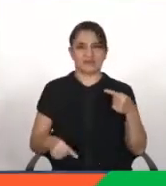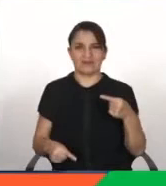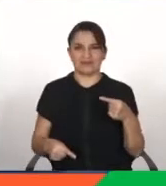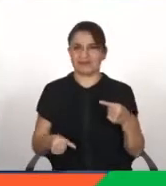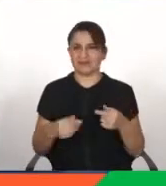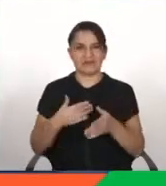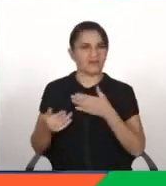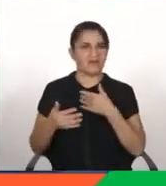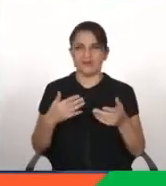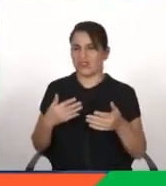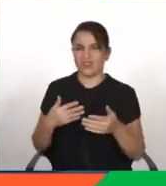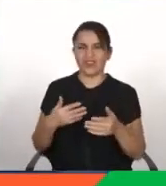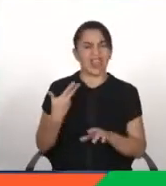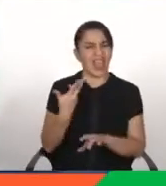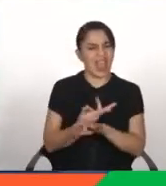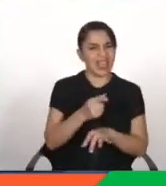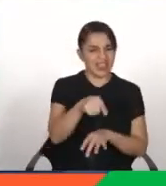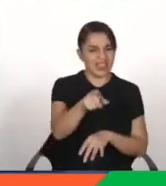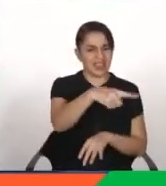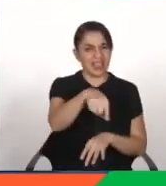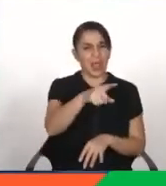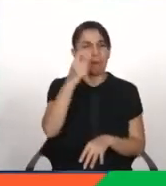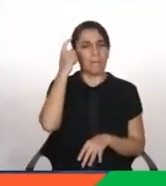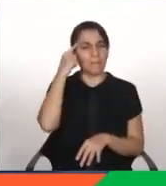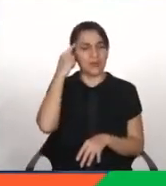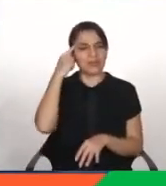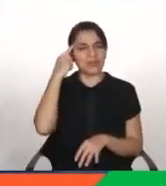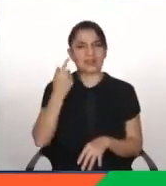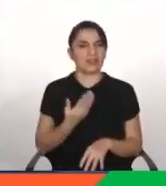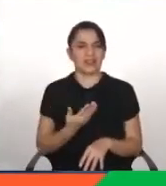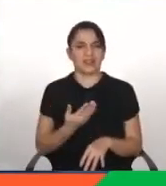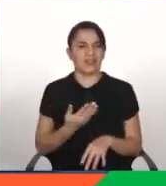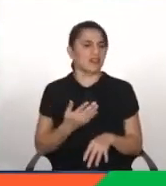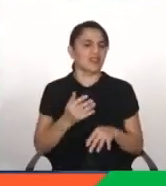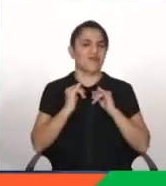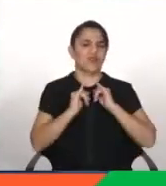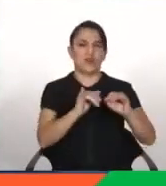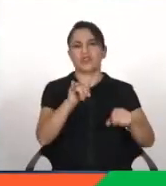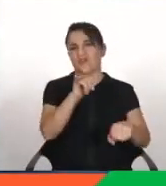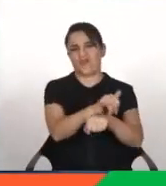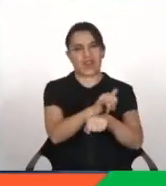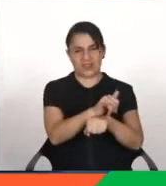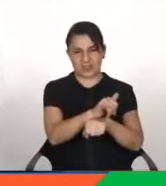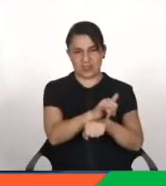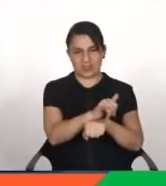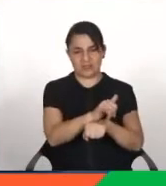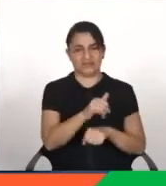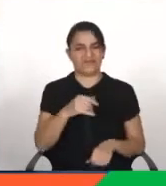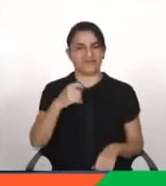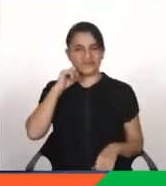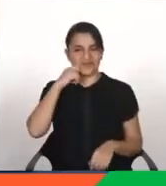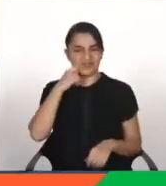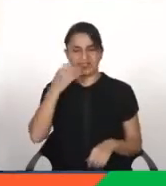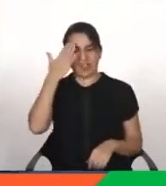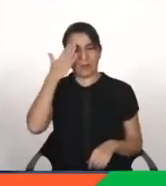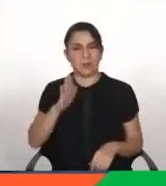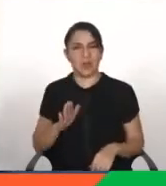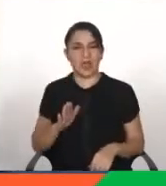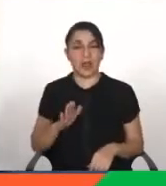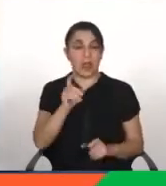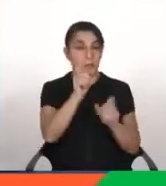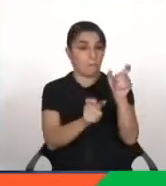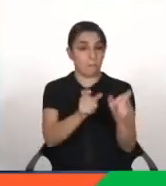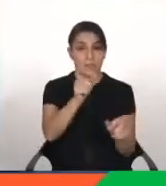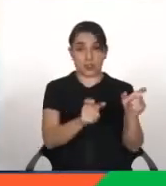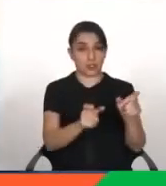dónde viene, ¿no?, toda esta creencia que no está para nada refutada científicamente. Y claro, es muy duro, pues, saber que como que la gente a veces le llega la información,